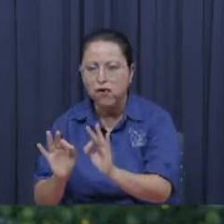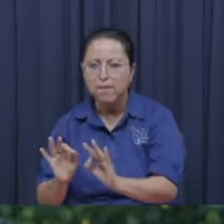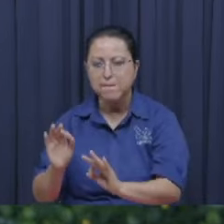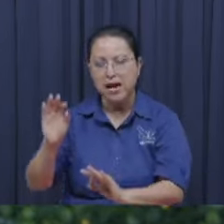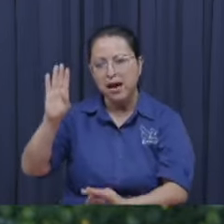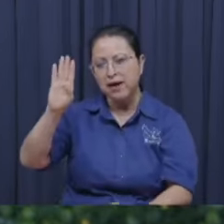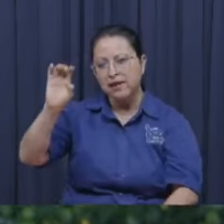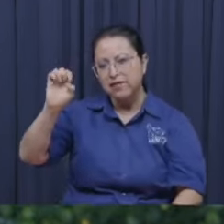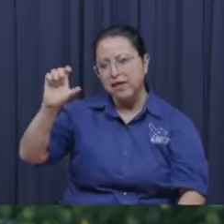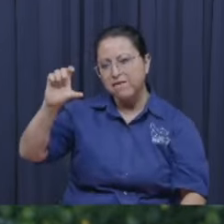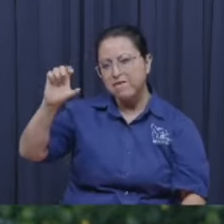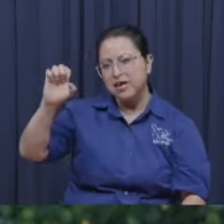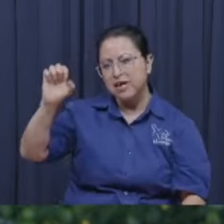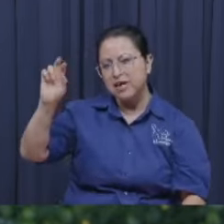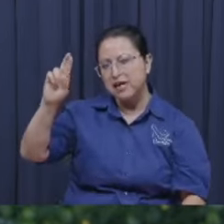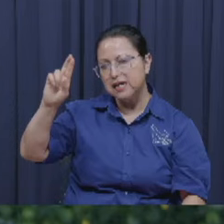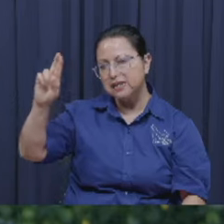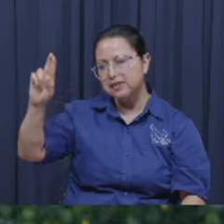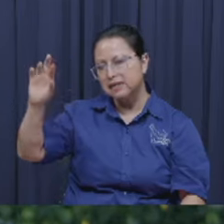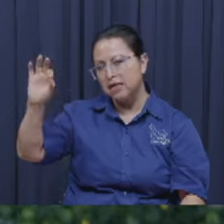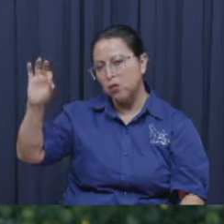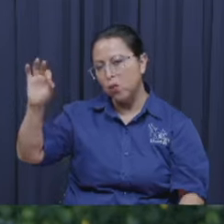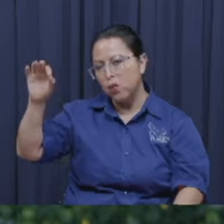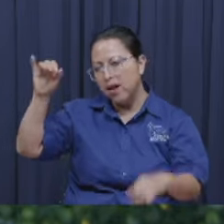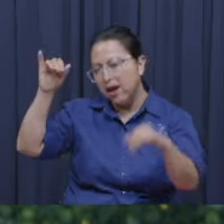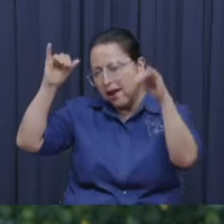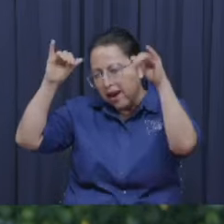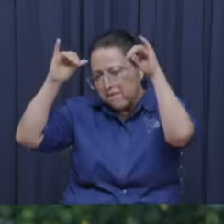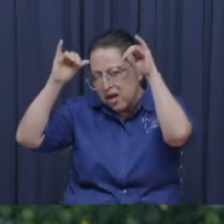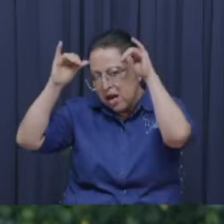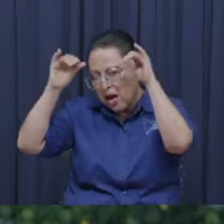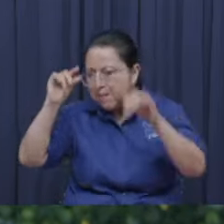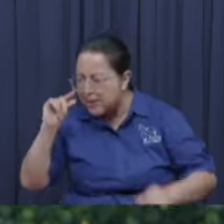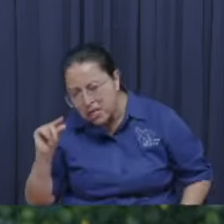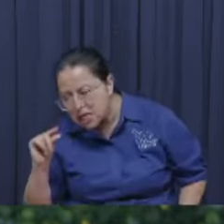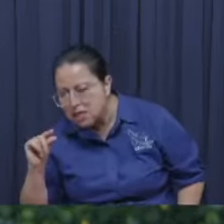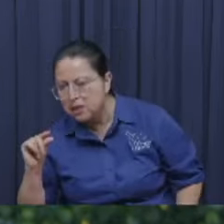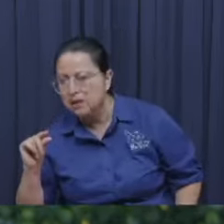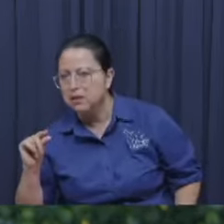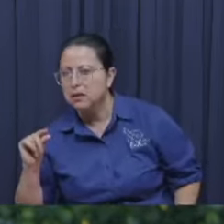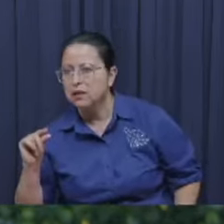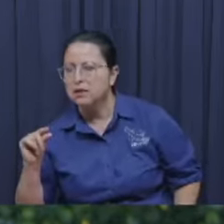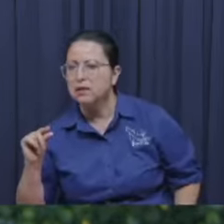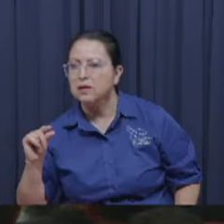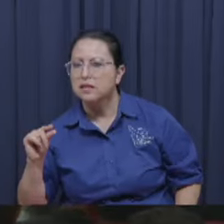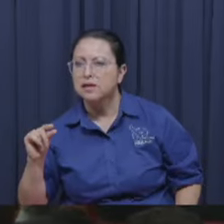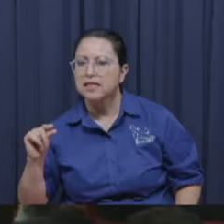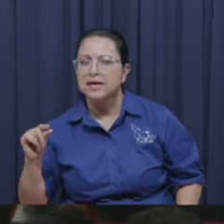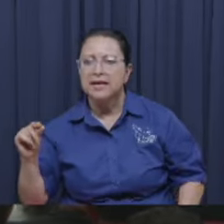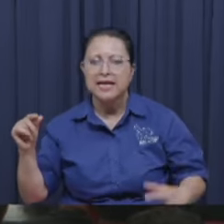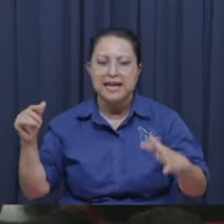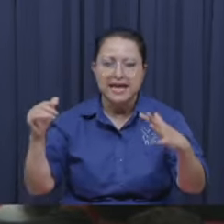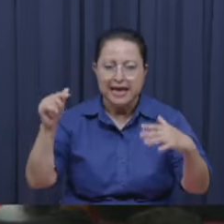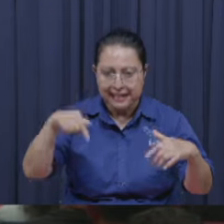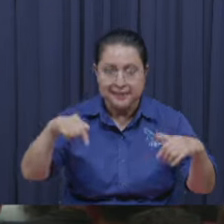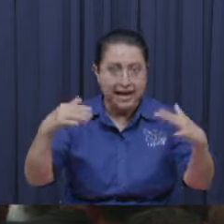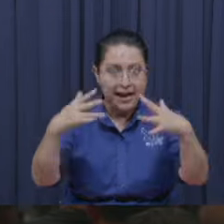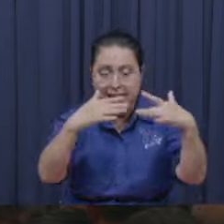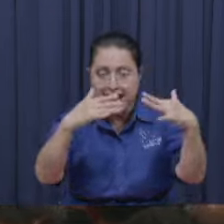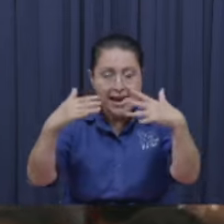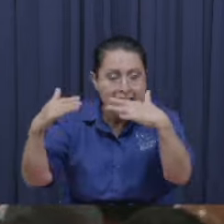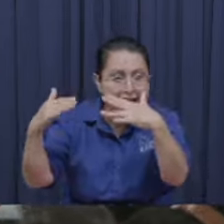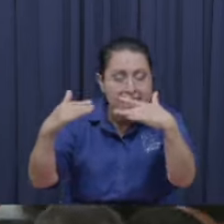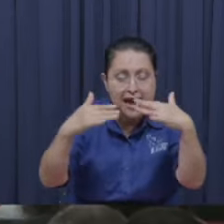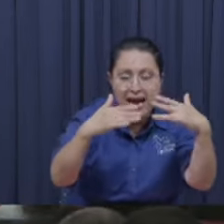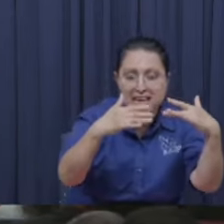El que tenga una administración a manera de becerro, esta guerra y todas las demás guerras no